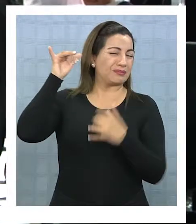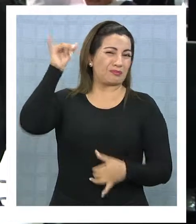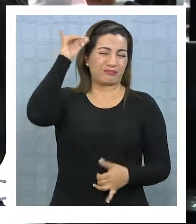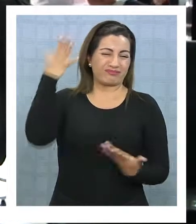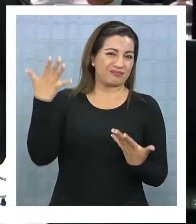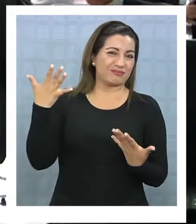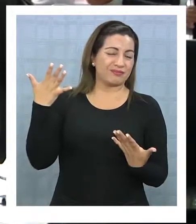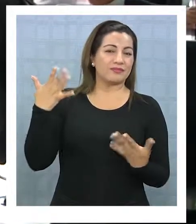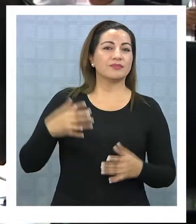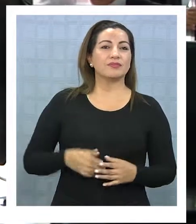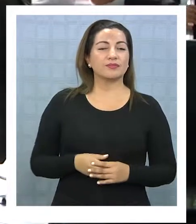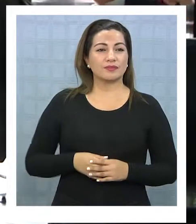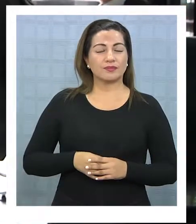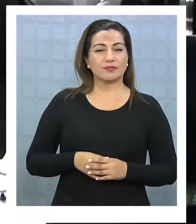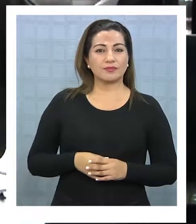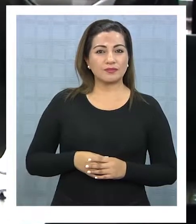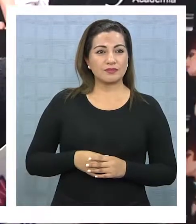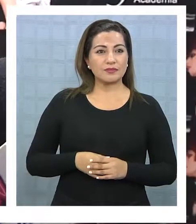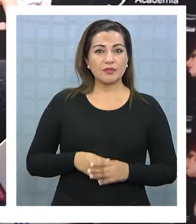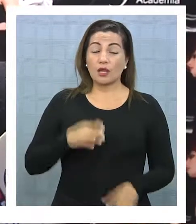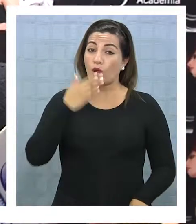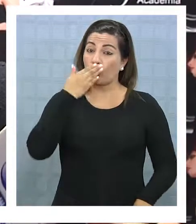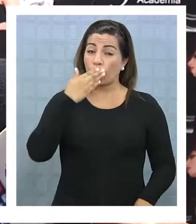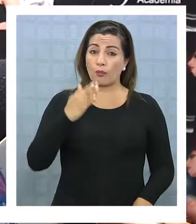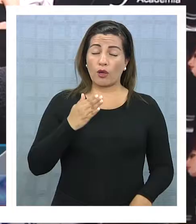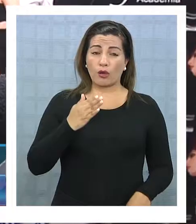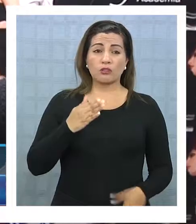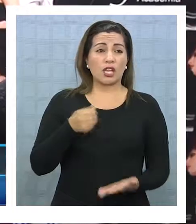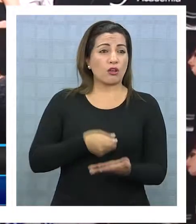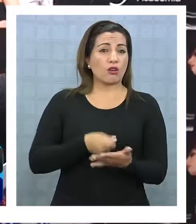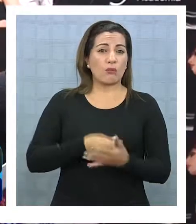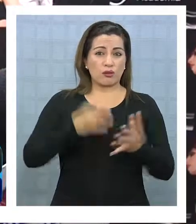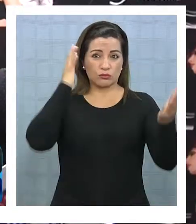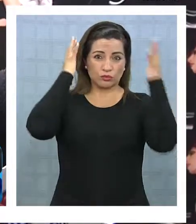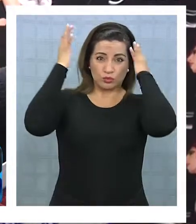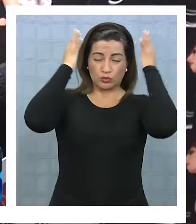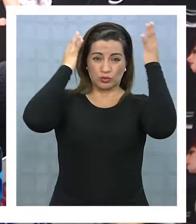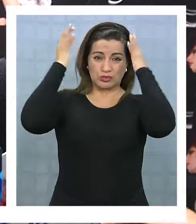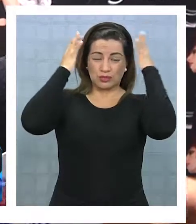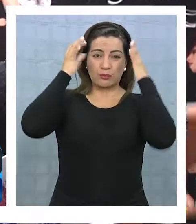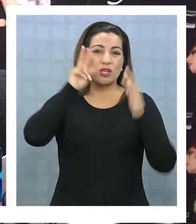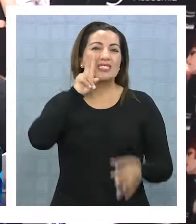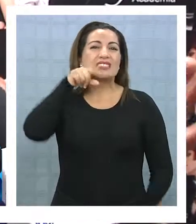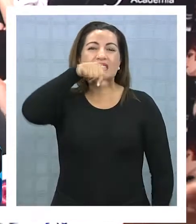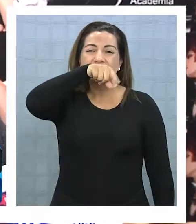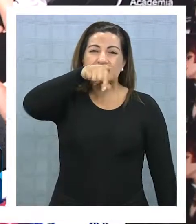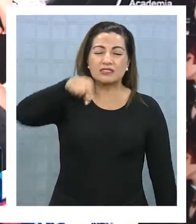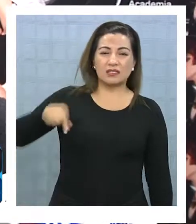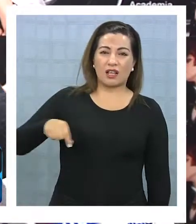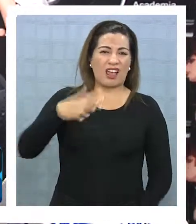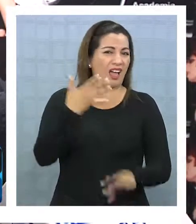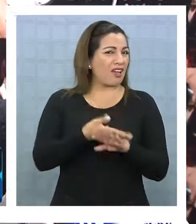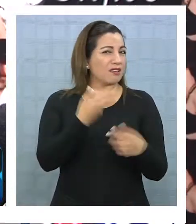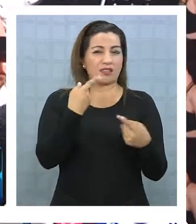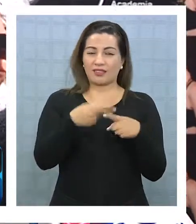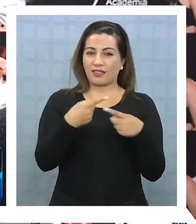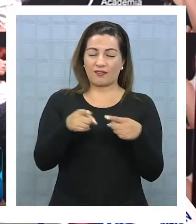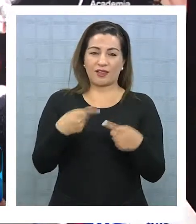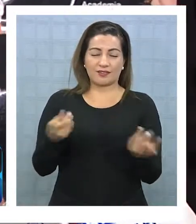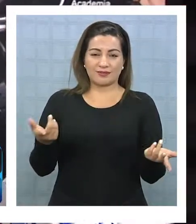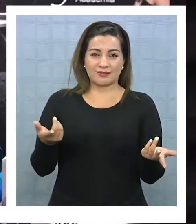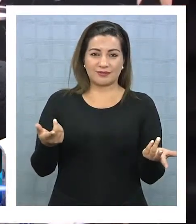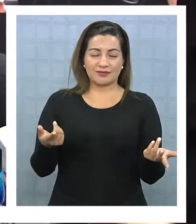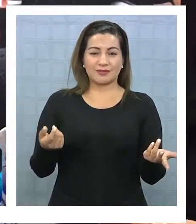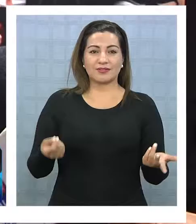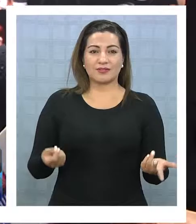más que nunca el cabello. Lo mejor es poder comprar un chapu sin sal que está en varias marcas de las cosméticas en los supermercados y usar